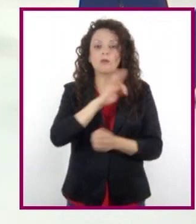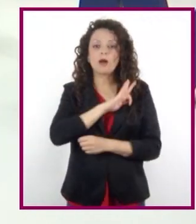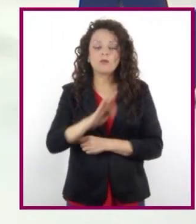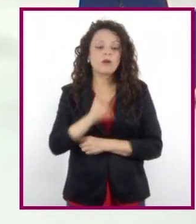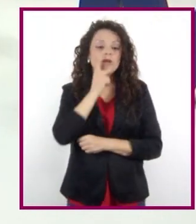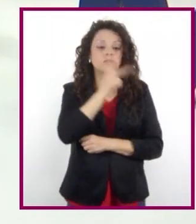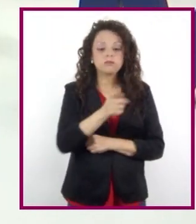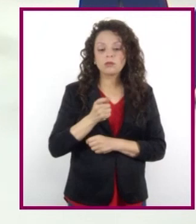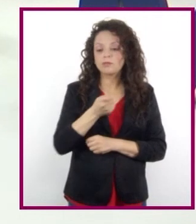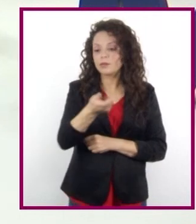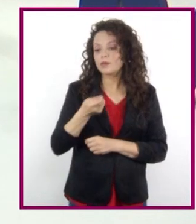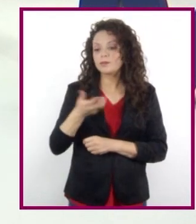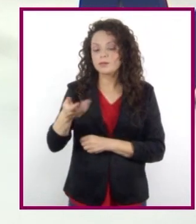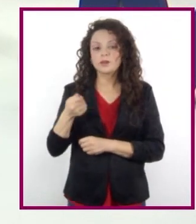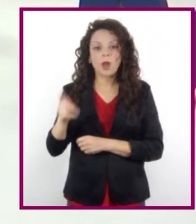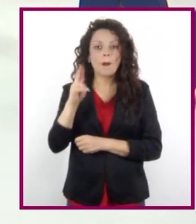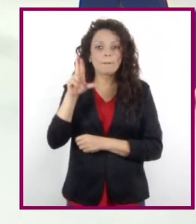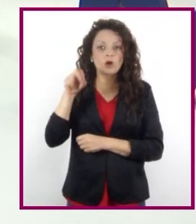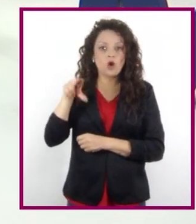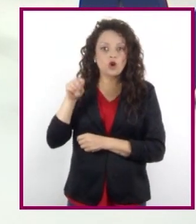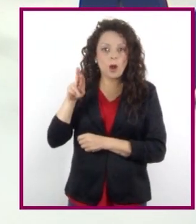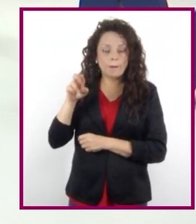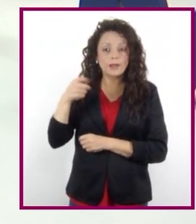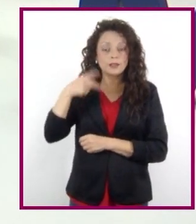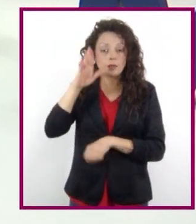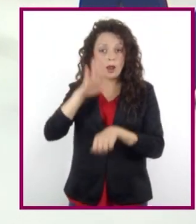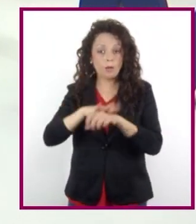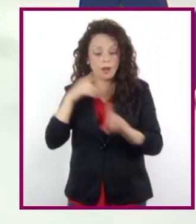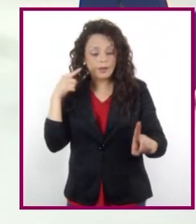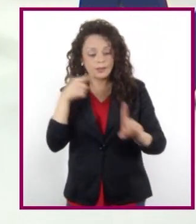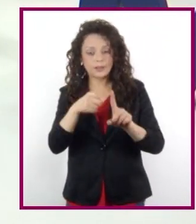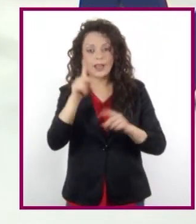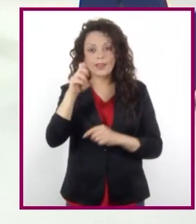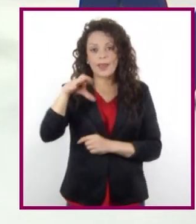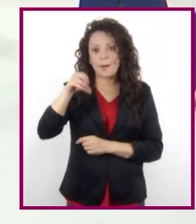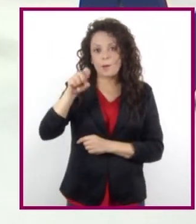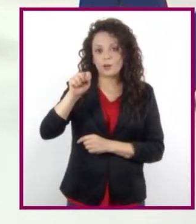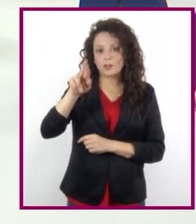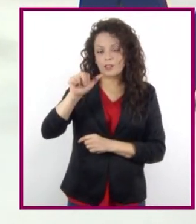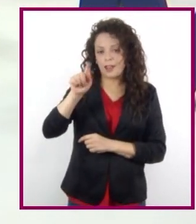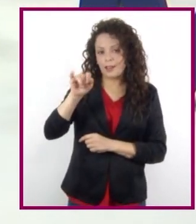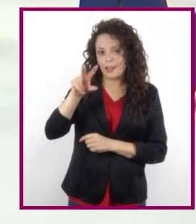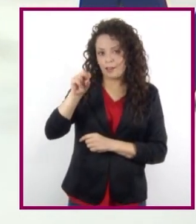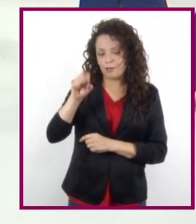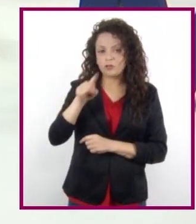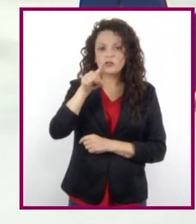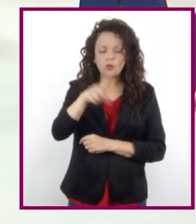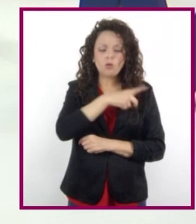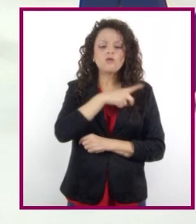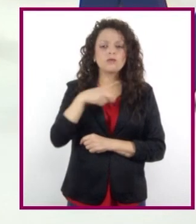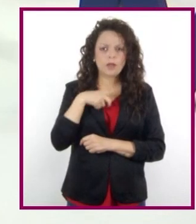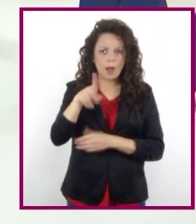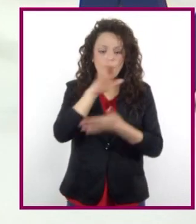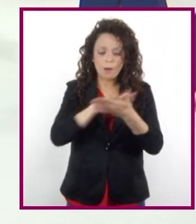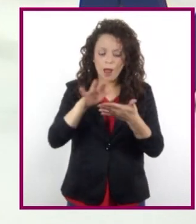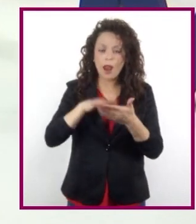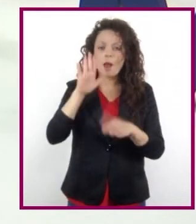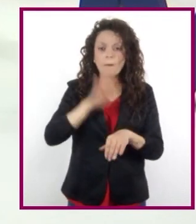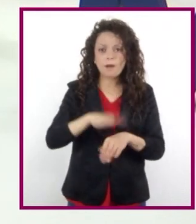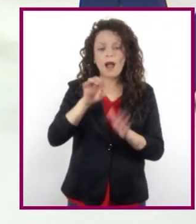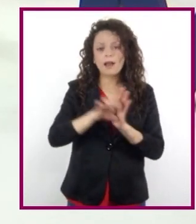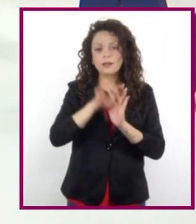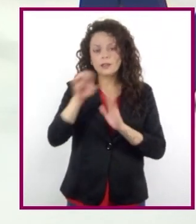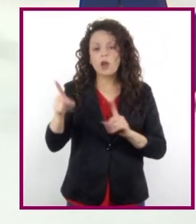pronombres, aunque nos enfocamos en los pronombres demostrativos. No olviden que pueden leer más ejemplos en su libro de texto de